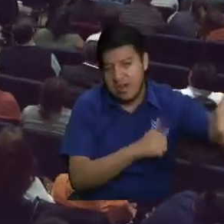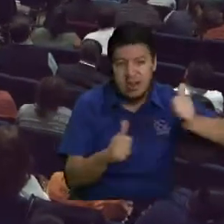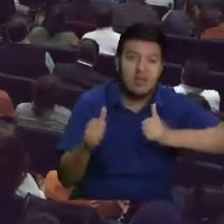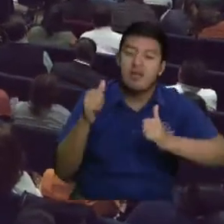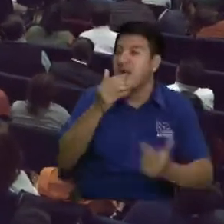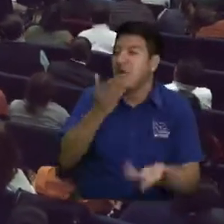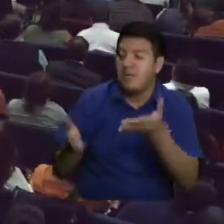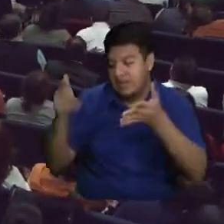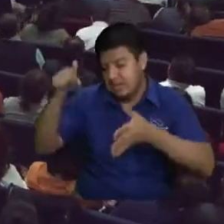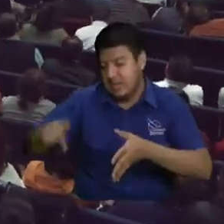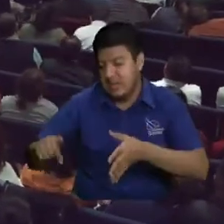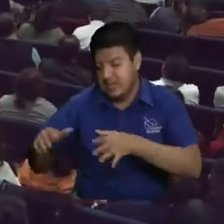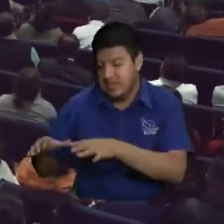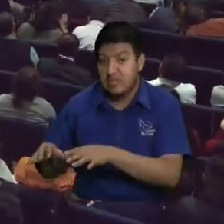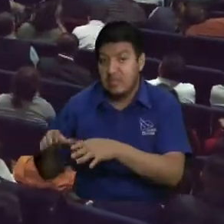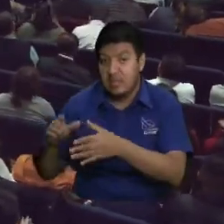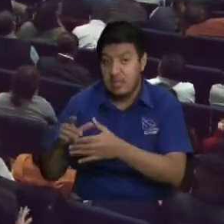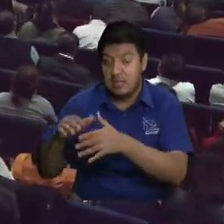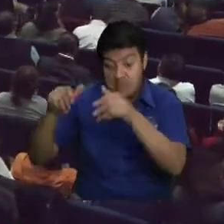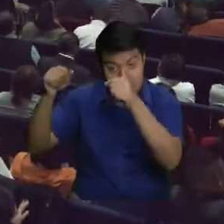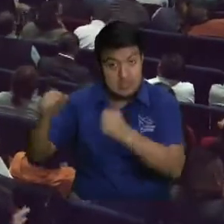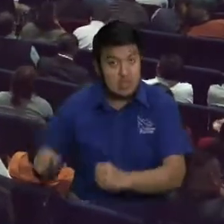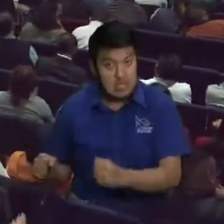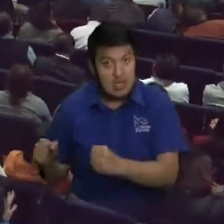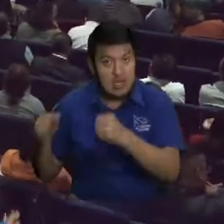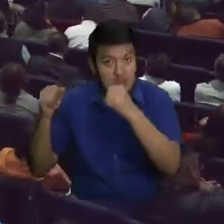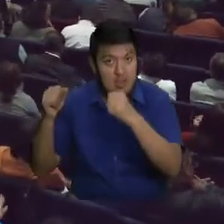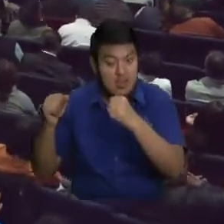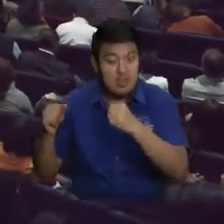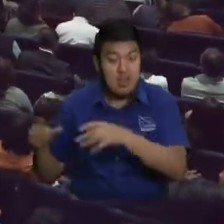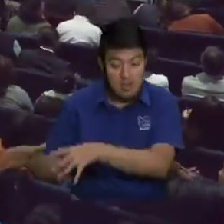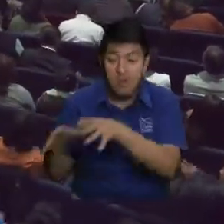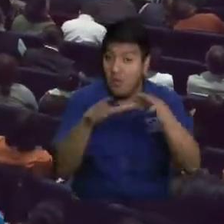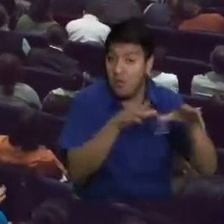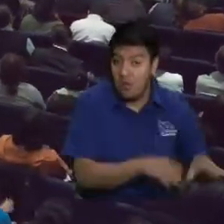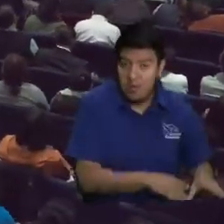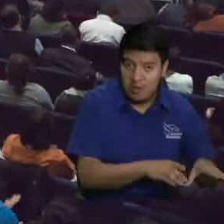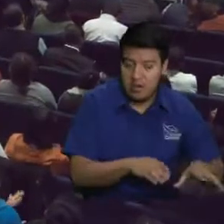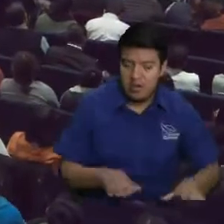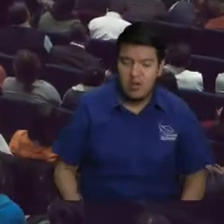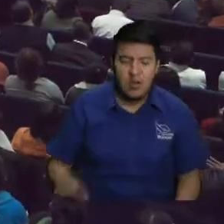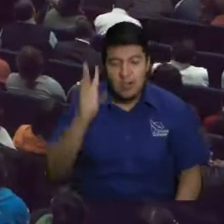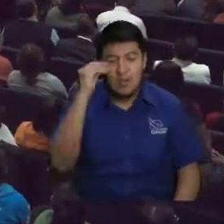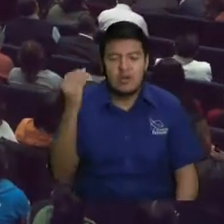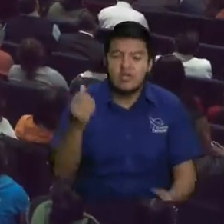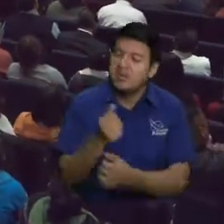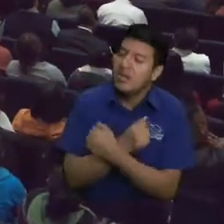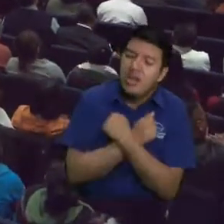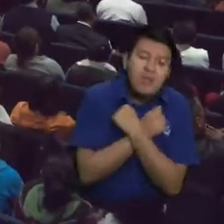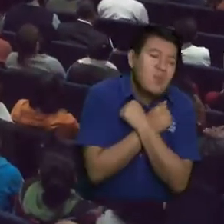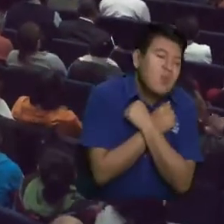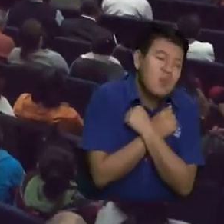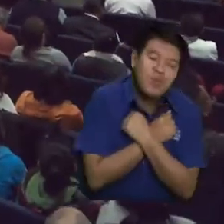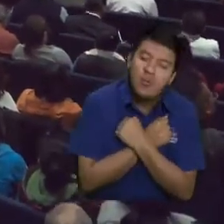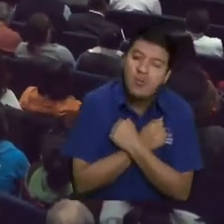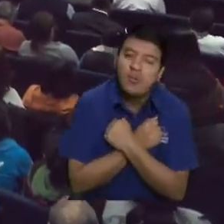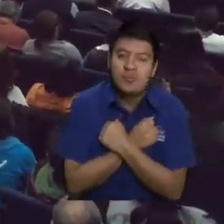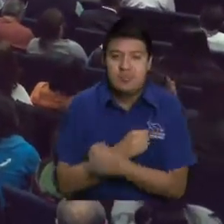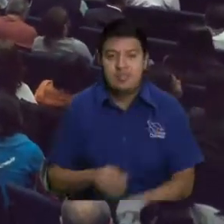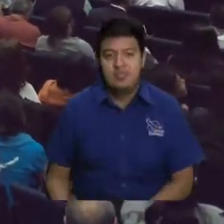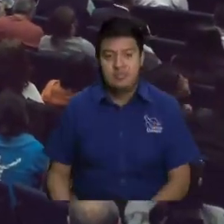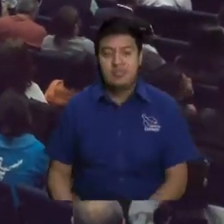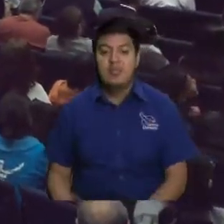silla voy a mover, porque se enamoró. Eso no quiere decir que usted es del grupo